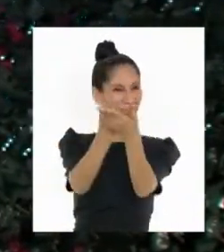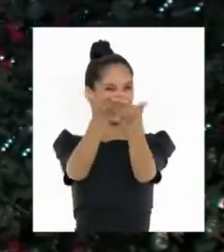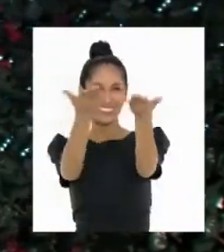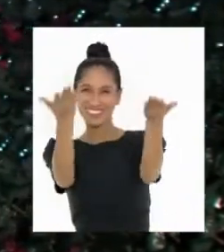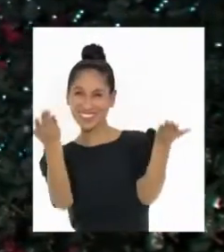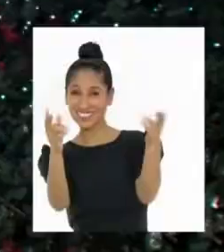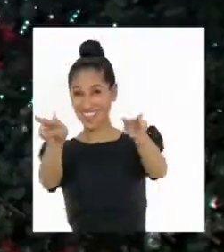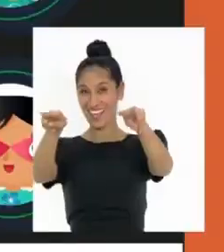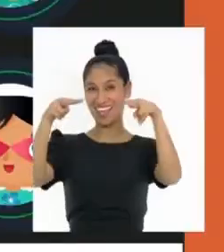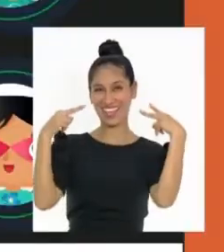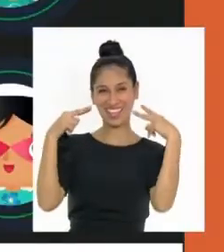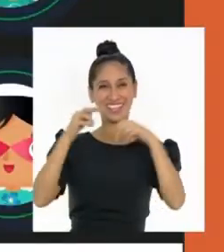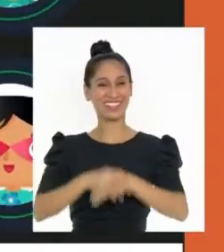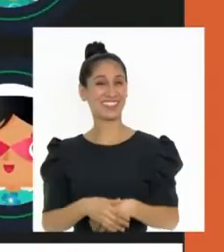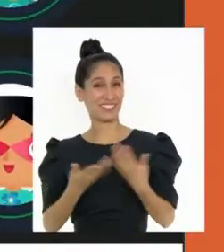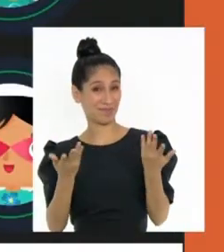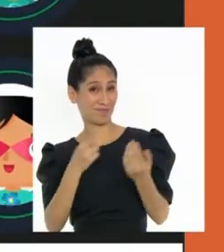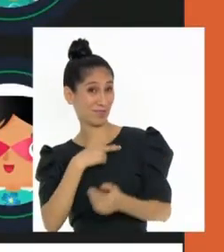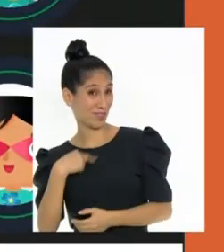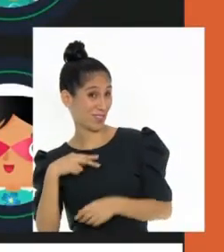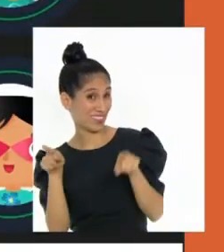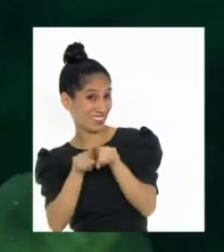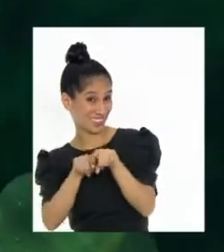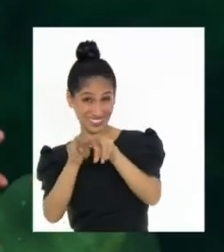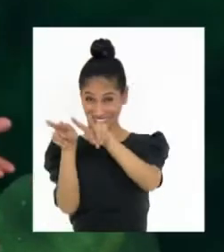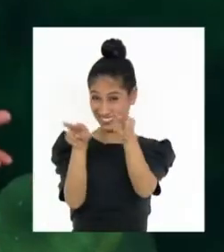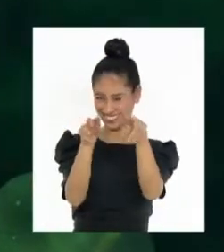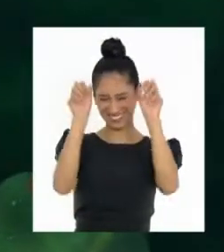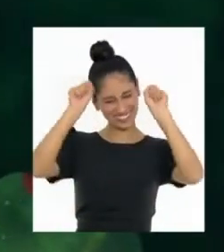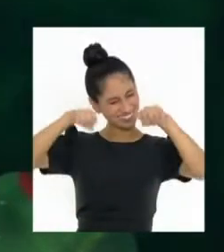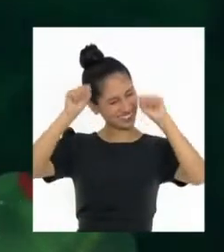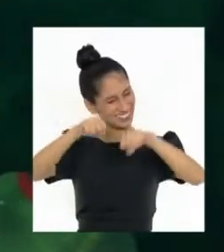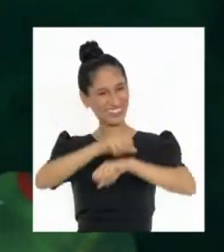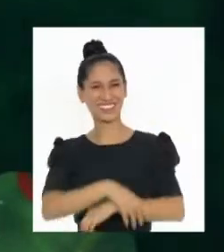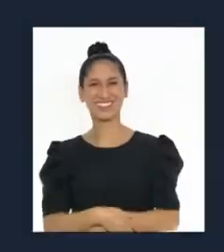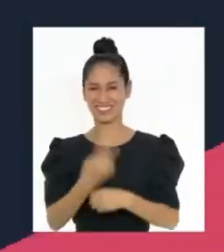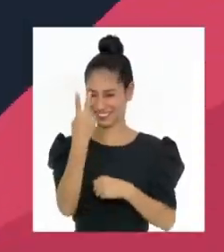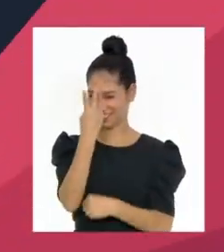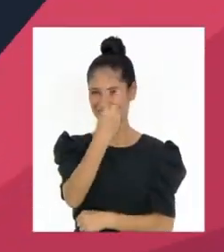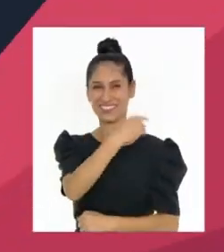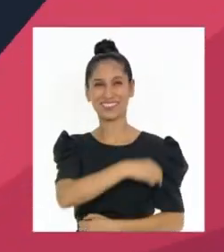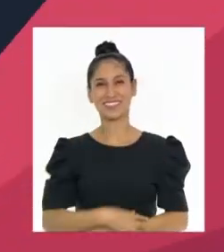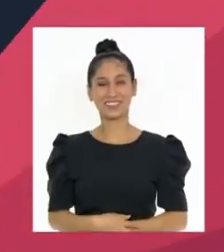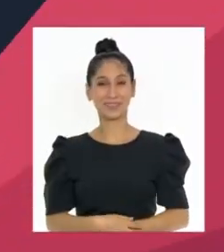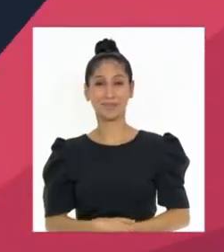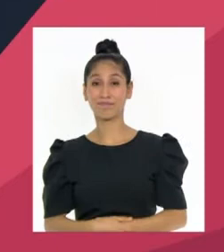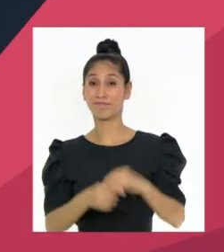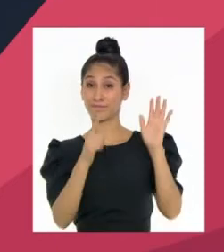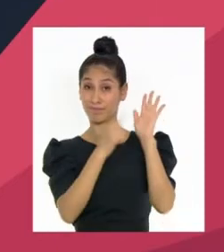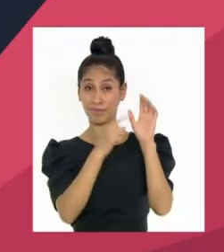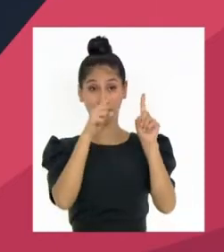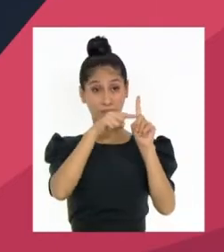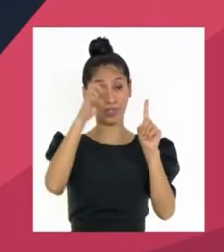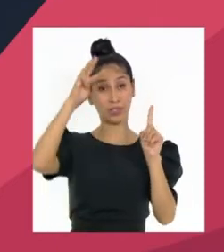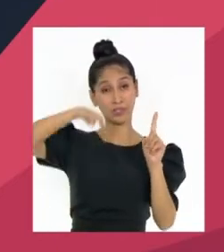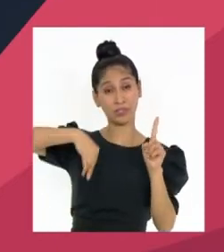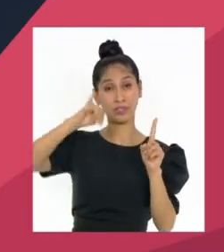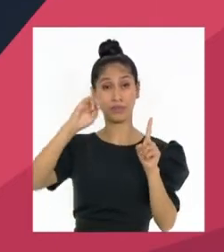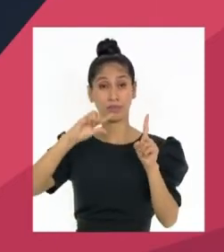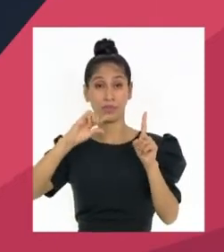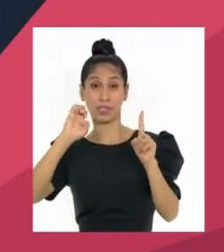ustedes que me están viendo. ¿Nosotros también? ¡Por supuesto! Escuchen. Miguel es el papá de